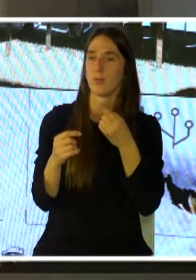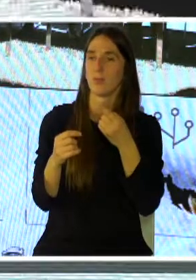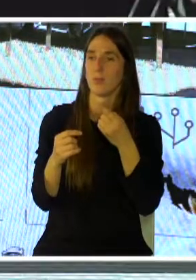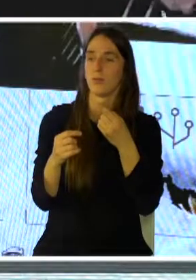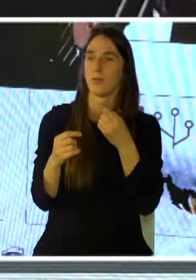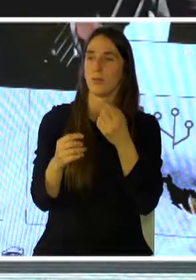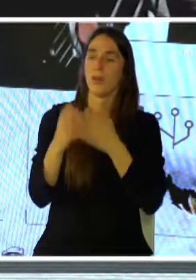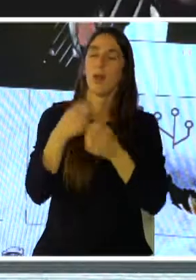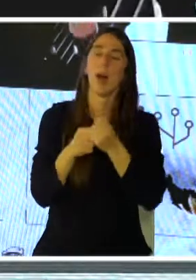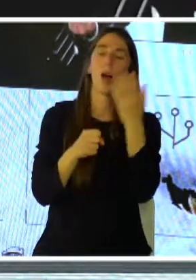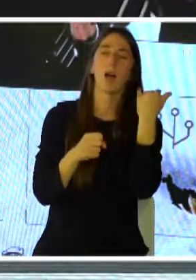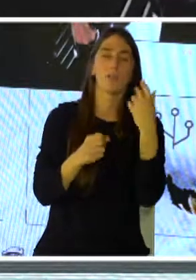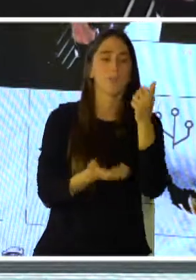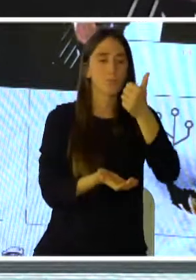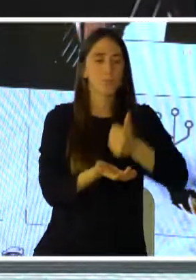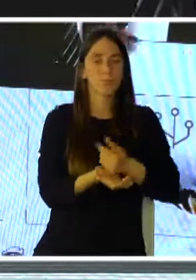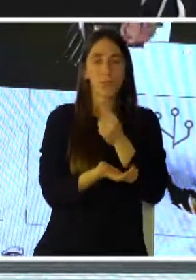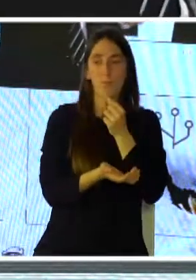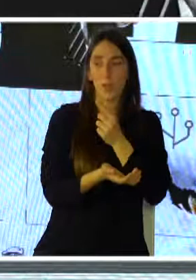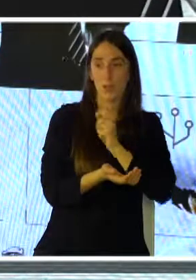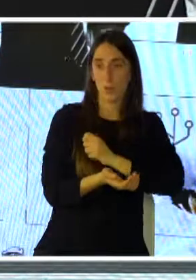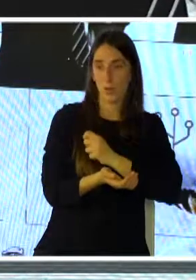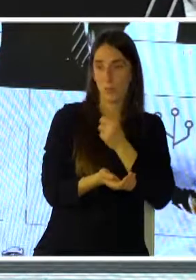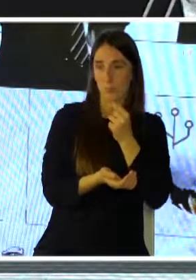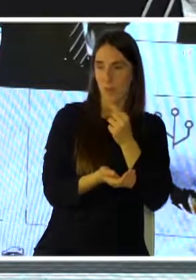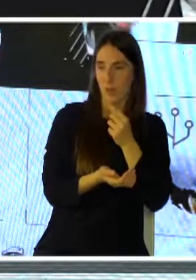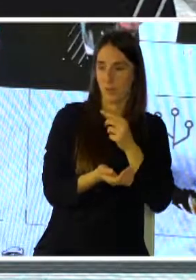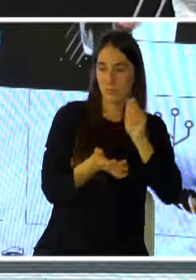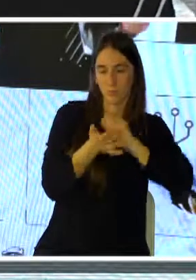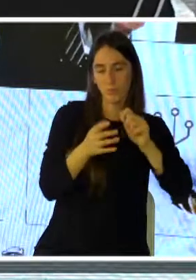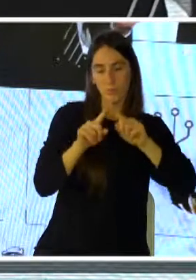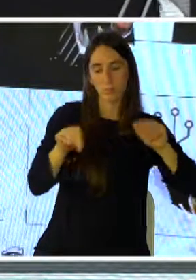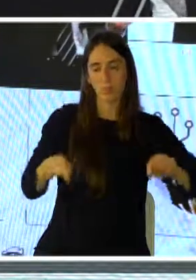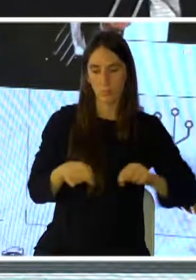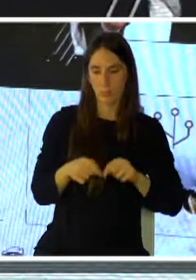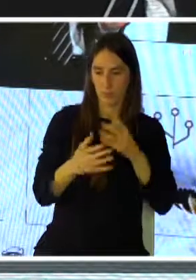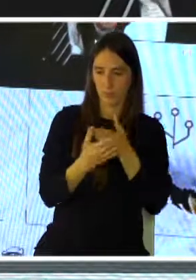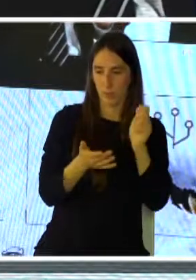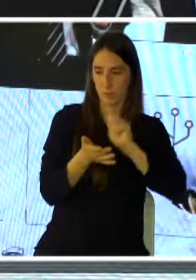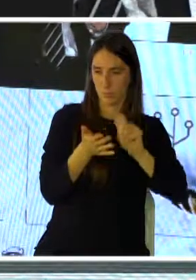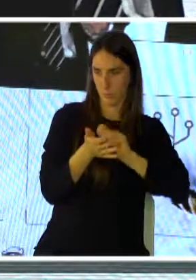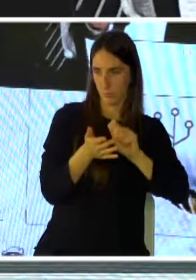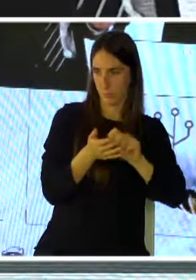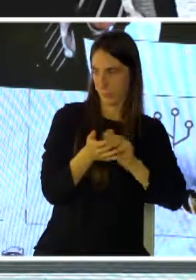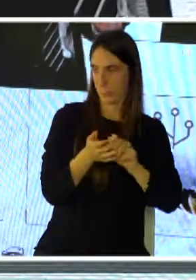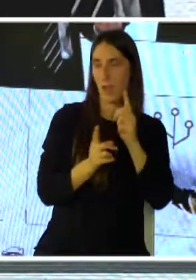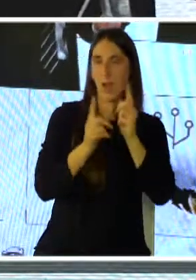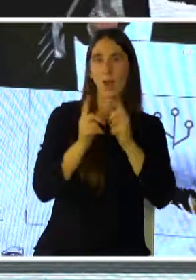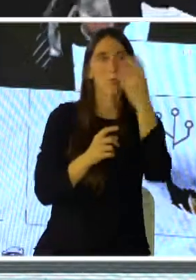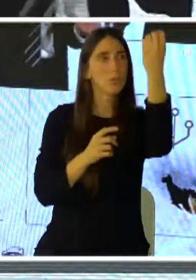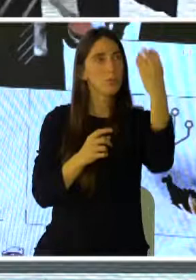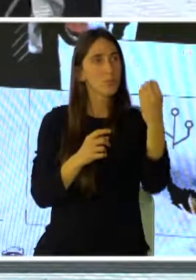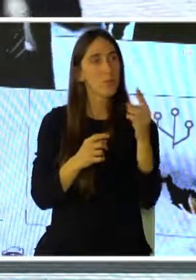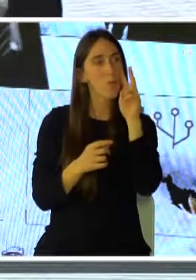los inspectores de tránsito cada tanto con sendos libretones, ¿no? Unos momentos de papel, y ellos en algunos semáforos iban